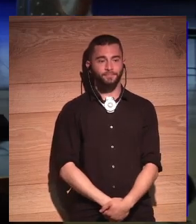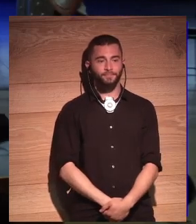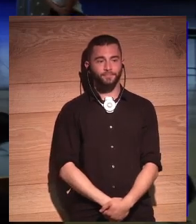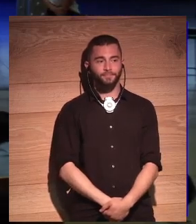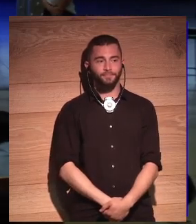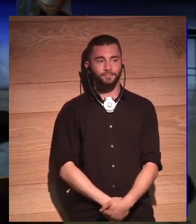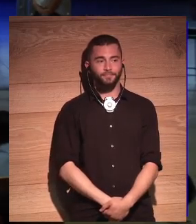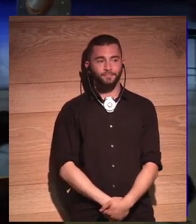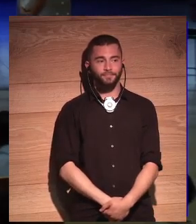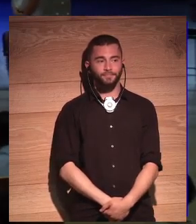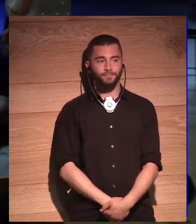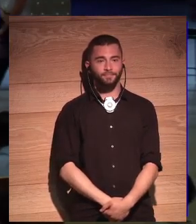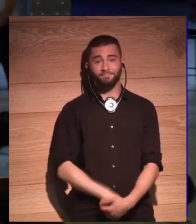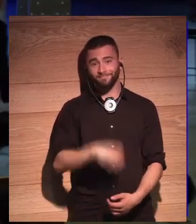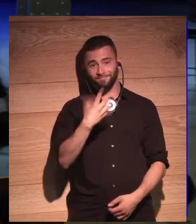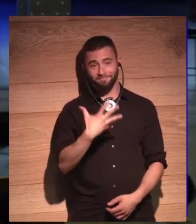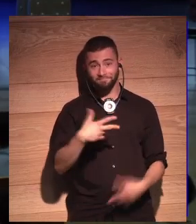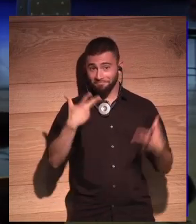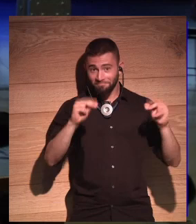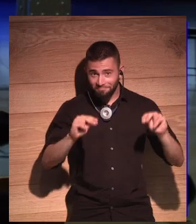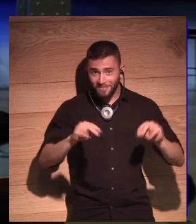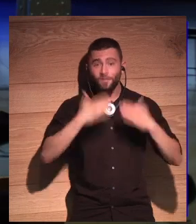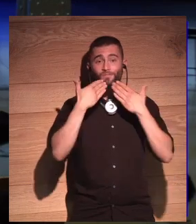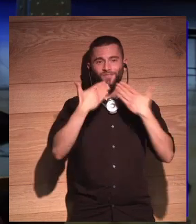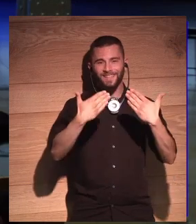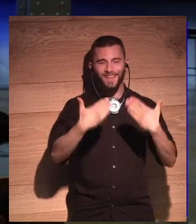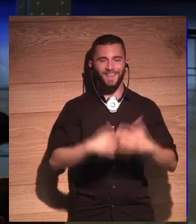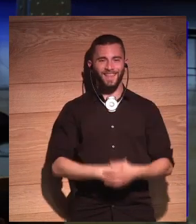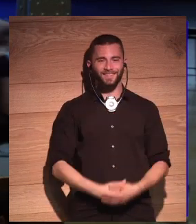No, I think we're... Bueno, creo que hemos terminado entonces. Muchas gracias.